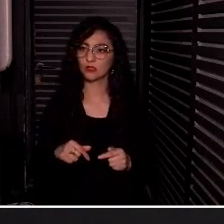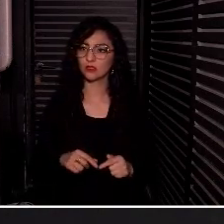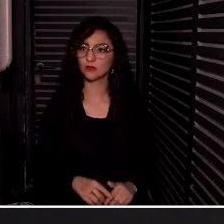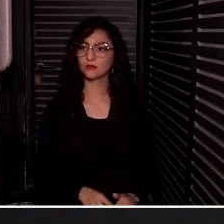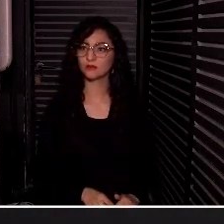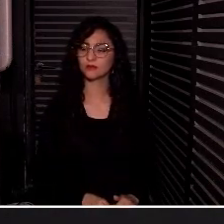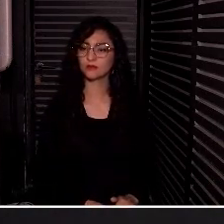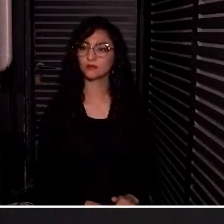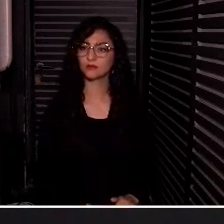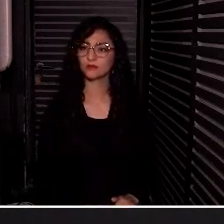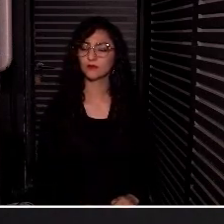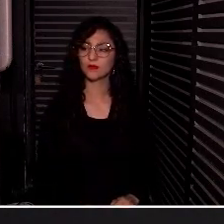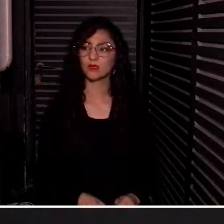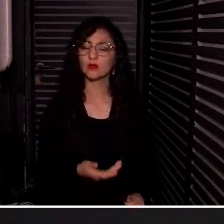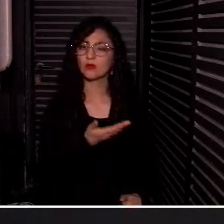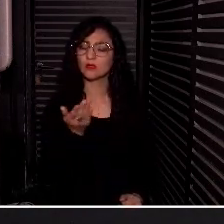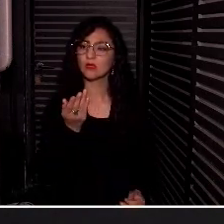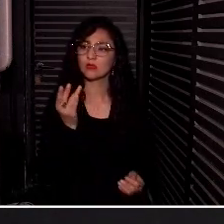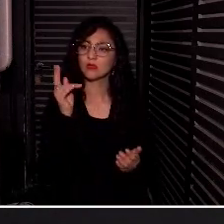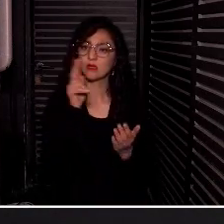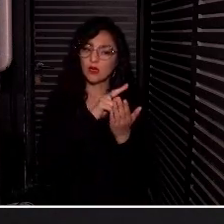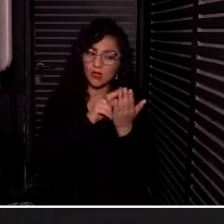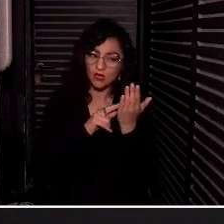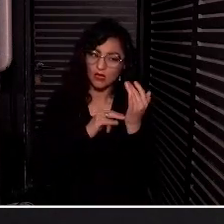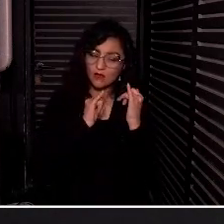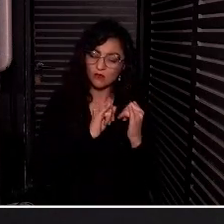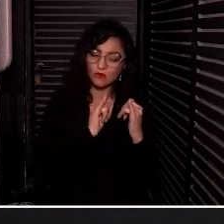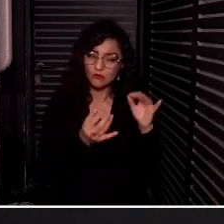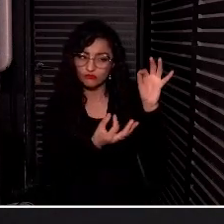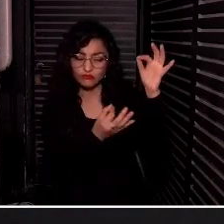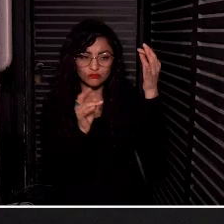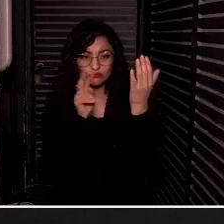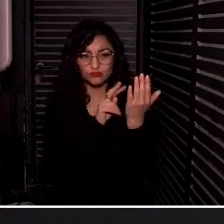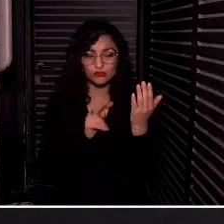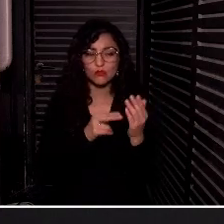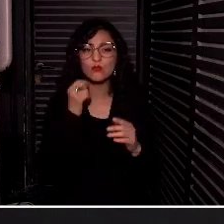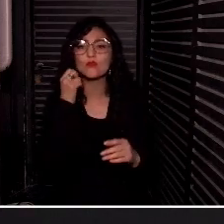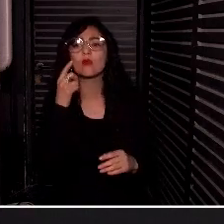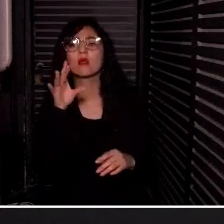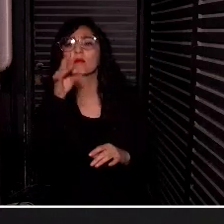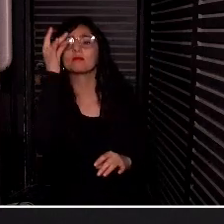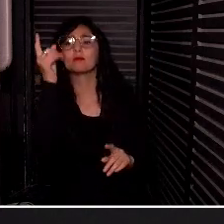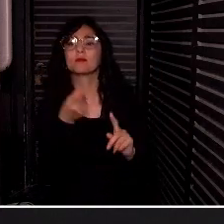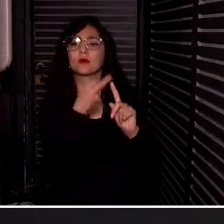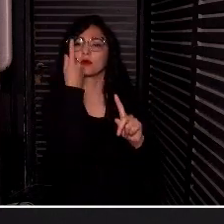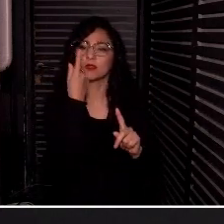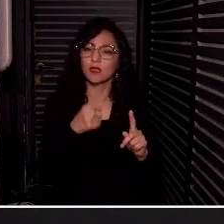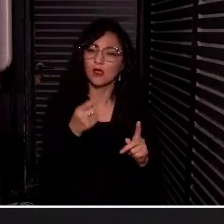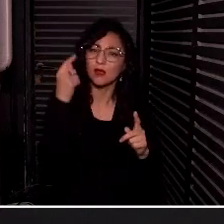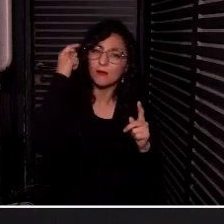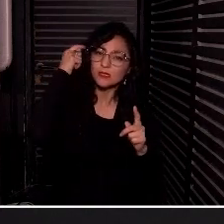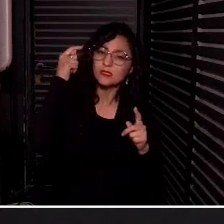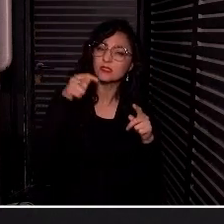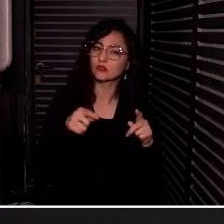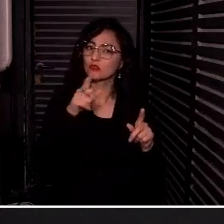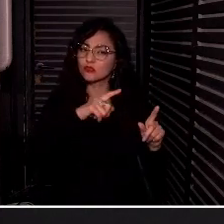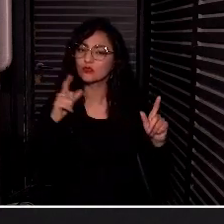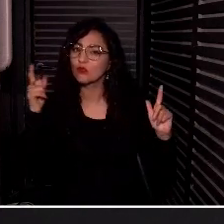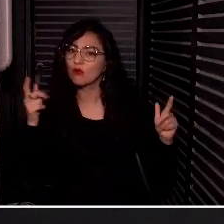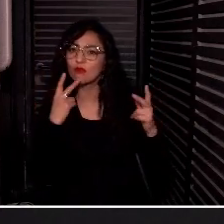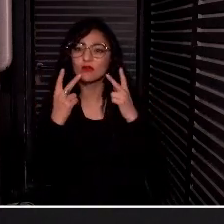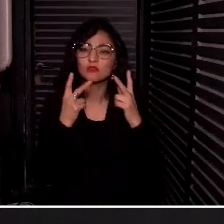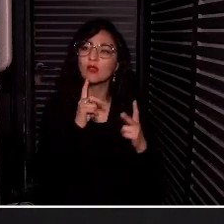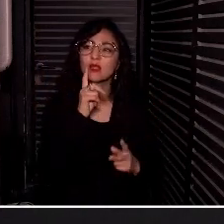del del pen si ustedes lo leen todo atrincherado un lado el otro con otro tipo de prioridades quién está pensando en el fomento de la industria audiovisual hoy